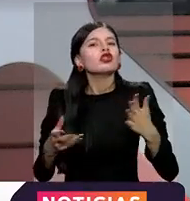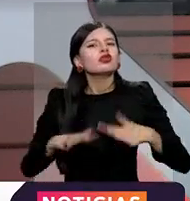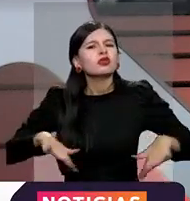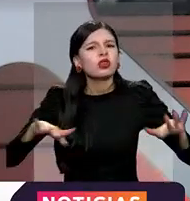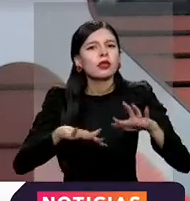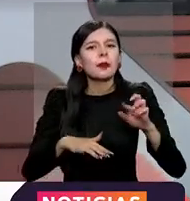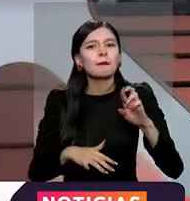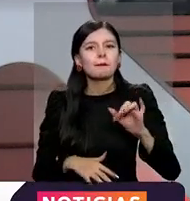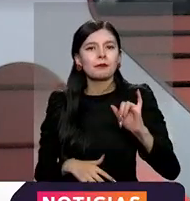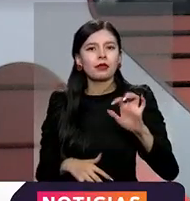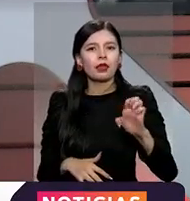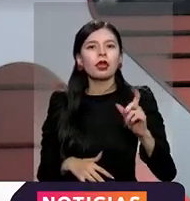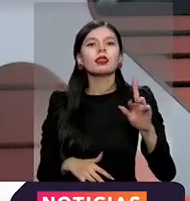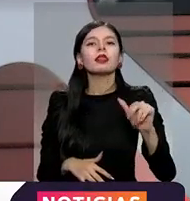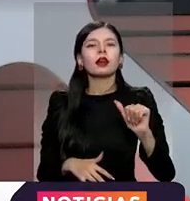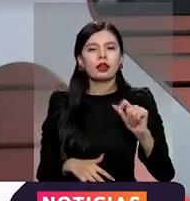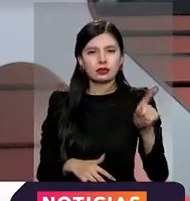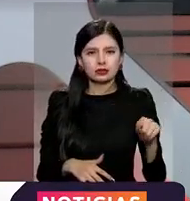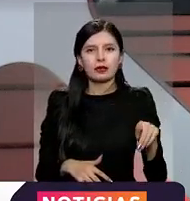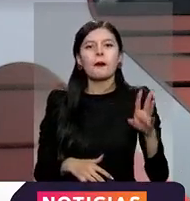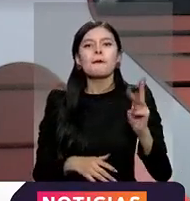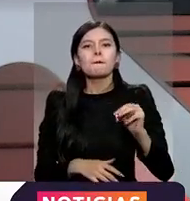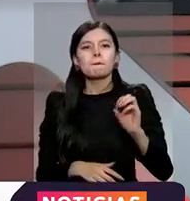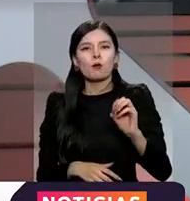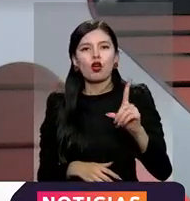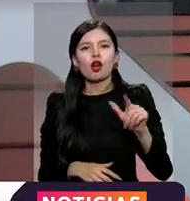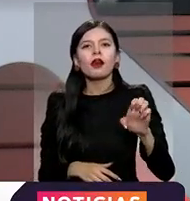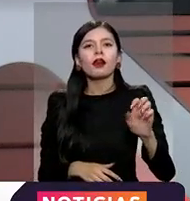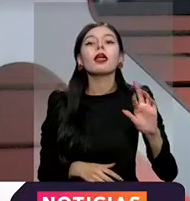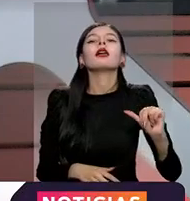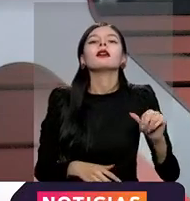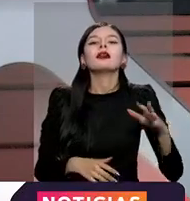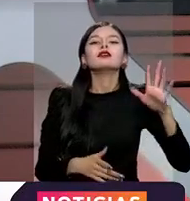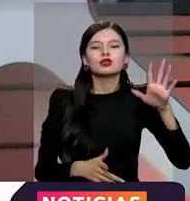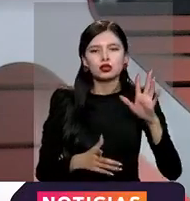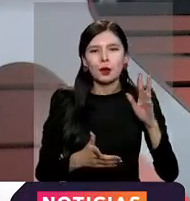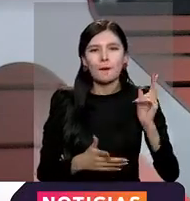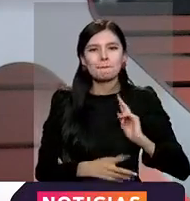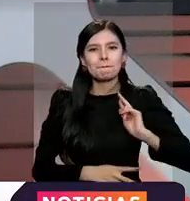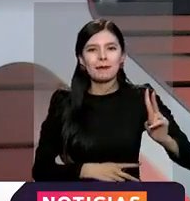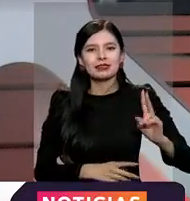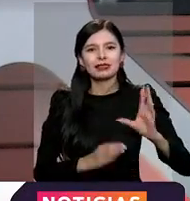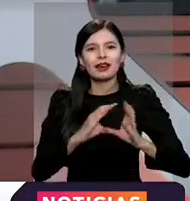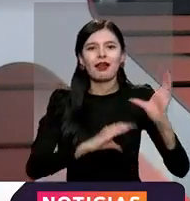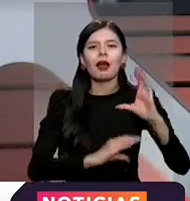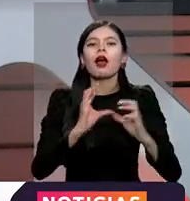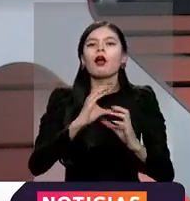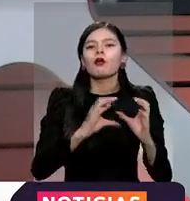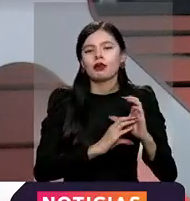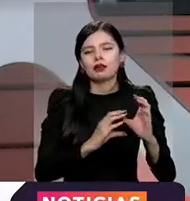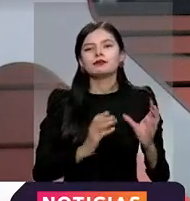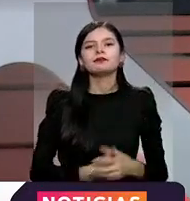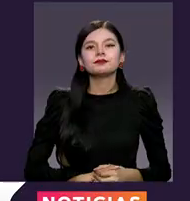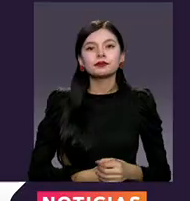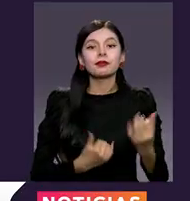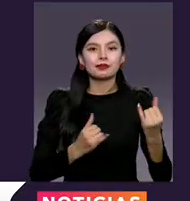Moler, en zona rural del municipio de Alcalá, norte del Valle del Cauca. Más noticias en nuestro panorama